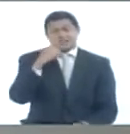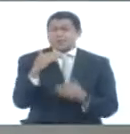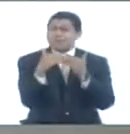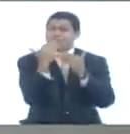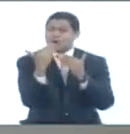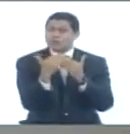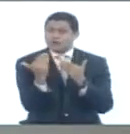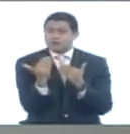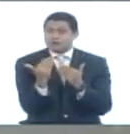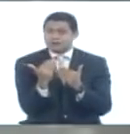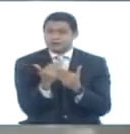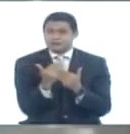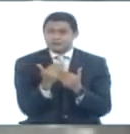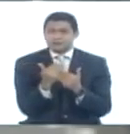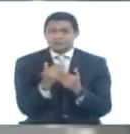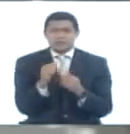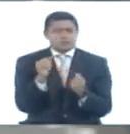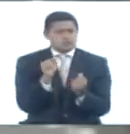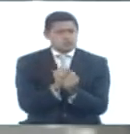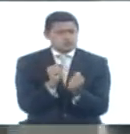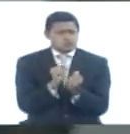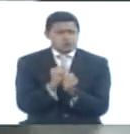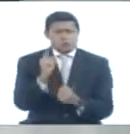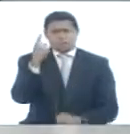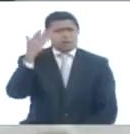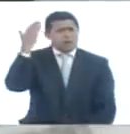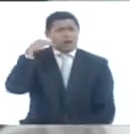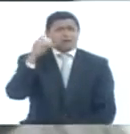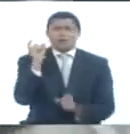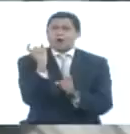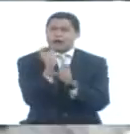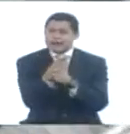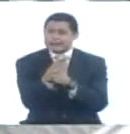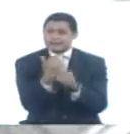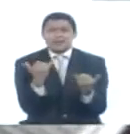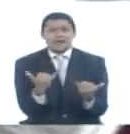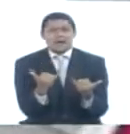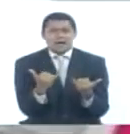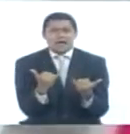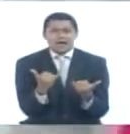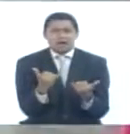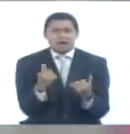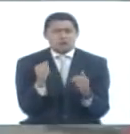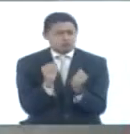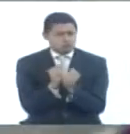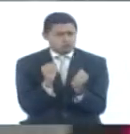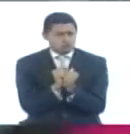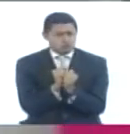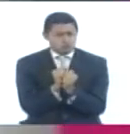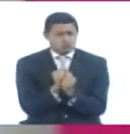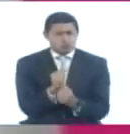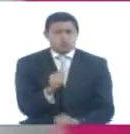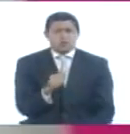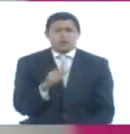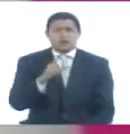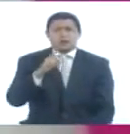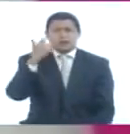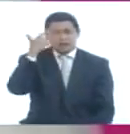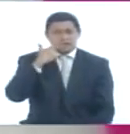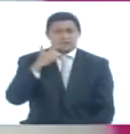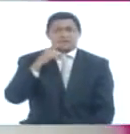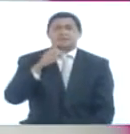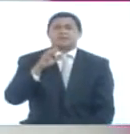modernos, que son láseres de estado sólido. Los primeros eran de gas, ahora son de estado sólido. Se está usando mucho los láseres de